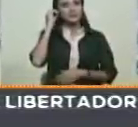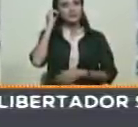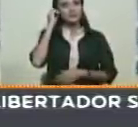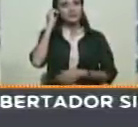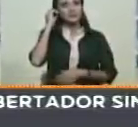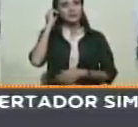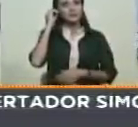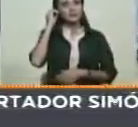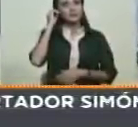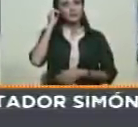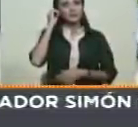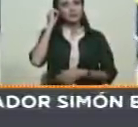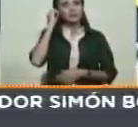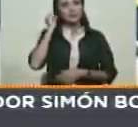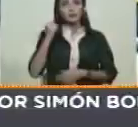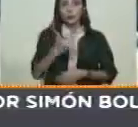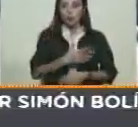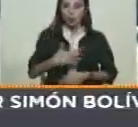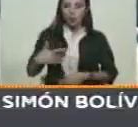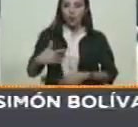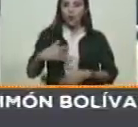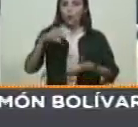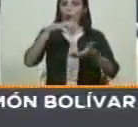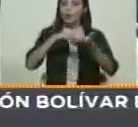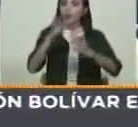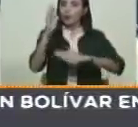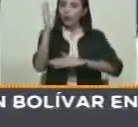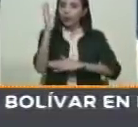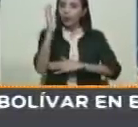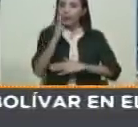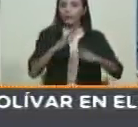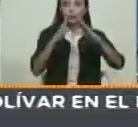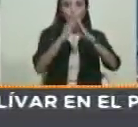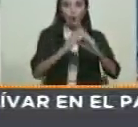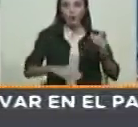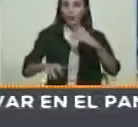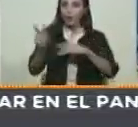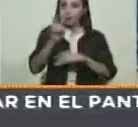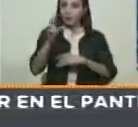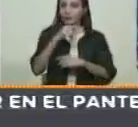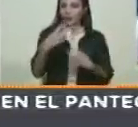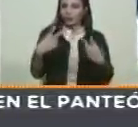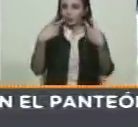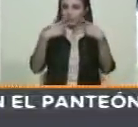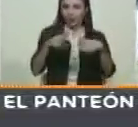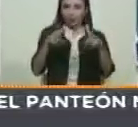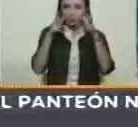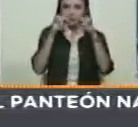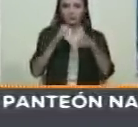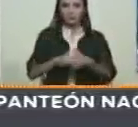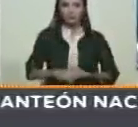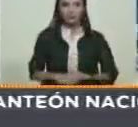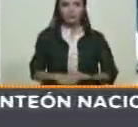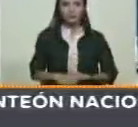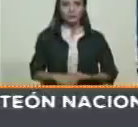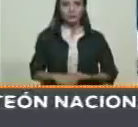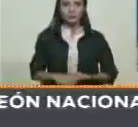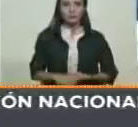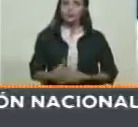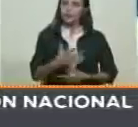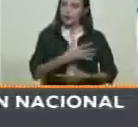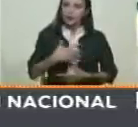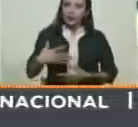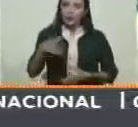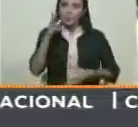yo quiero que el estado lara y nuestra amada venezuela nos escuche quiero que me